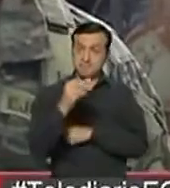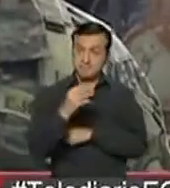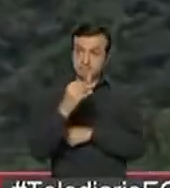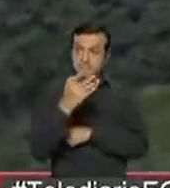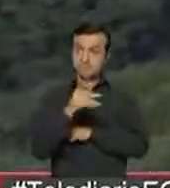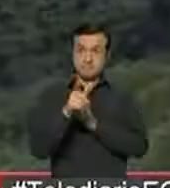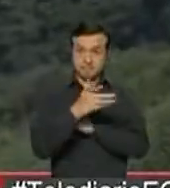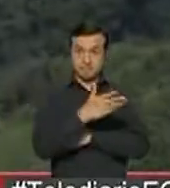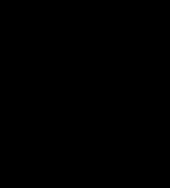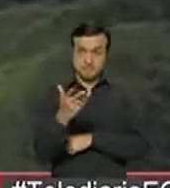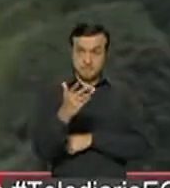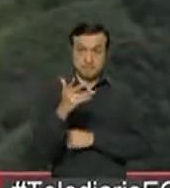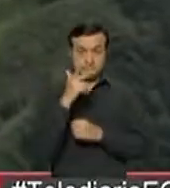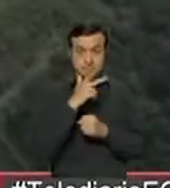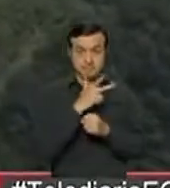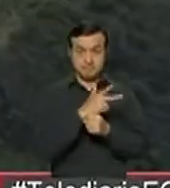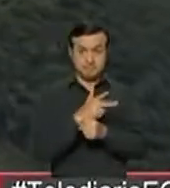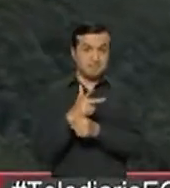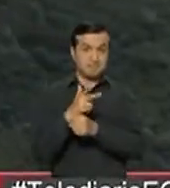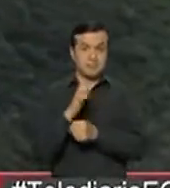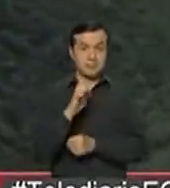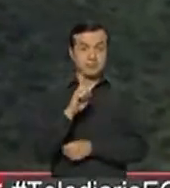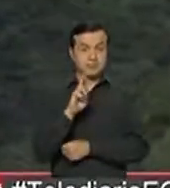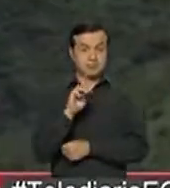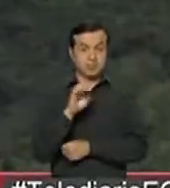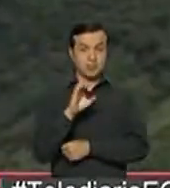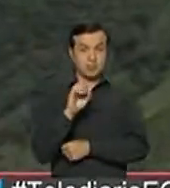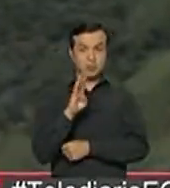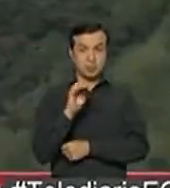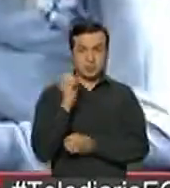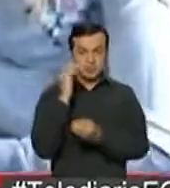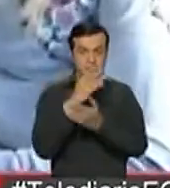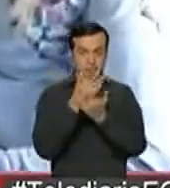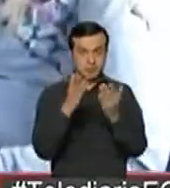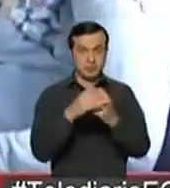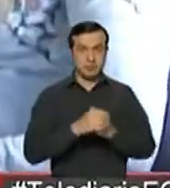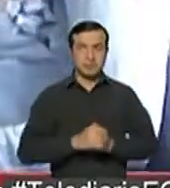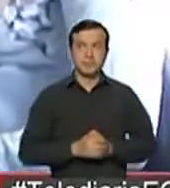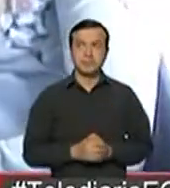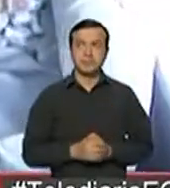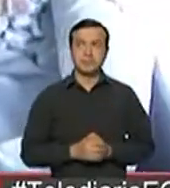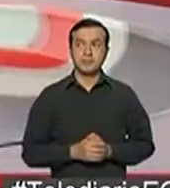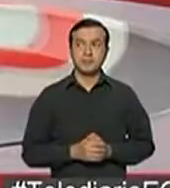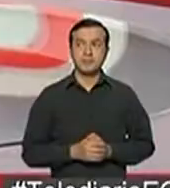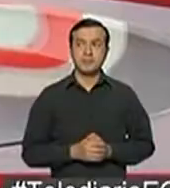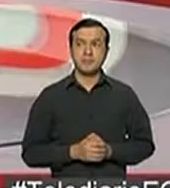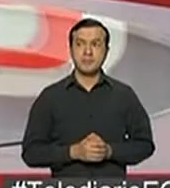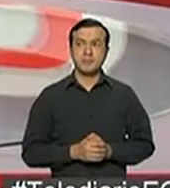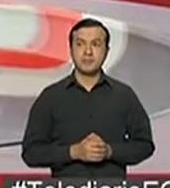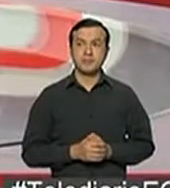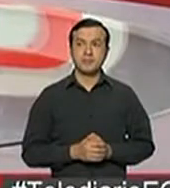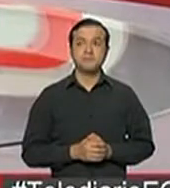ese personal. Con cámaras de Edwin Cobo, Valeria Villarruel, Medios Públicos.